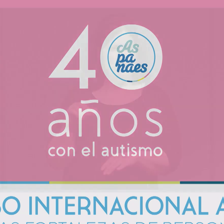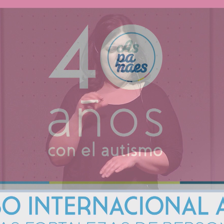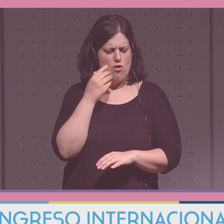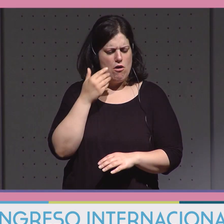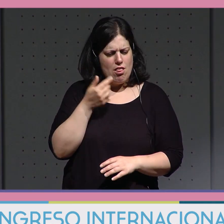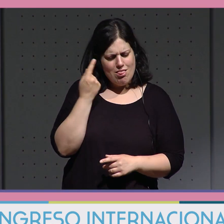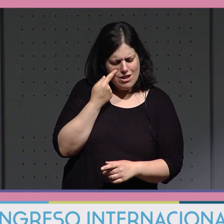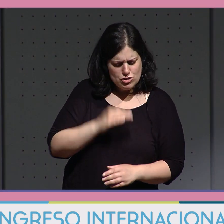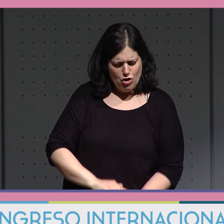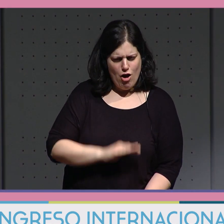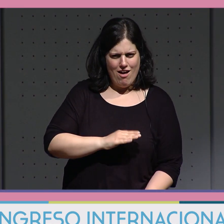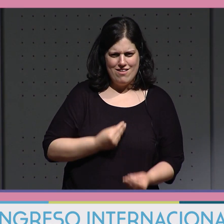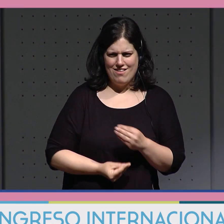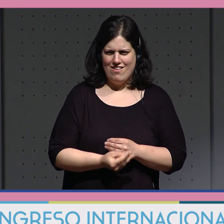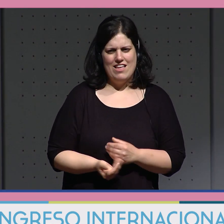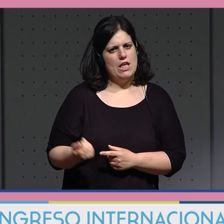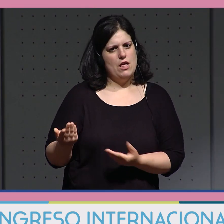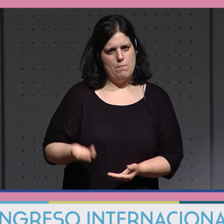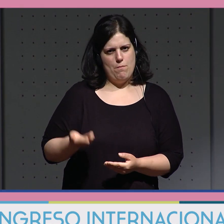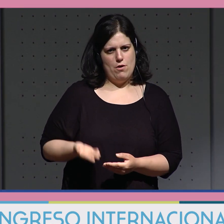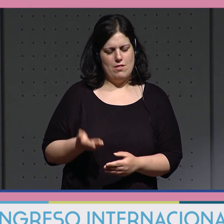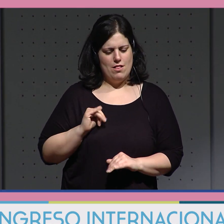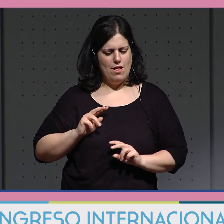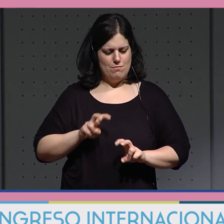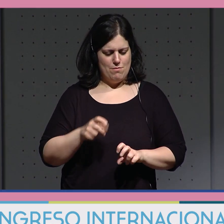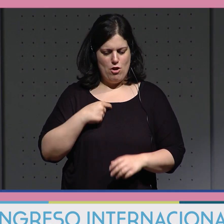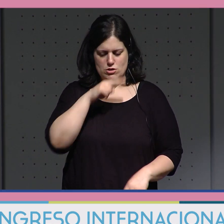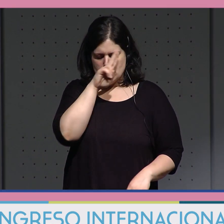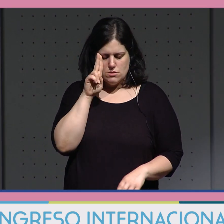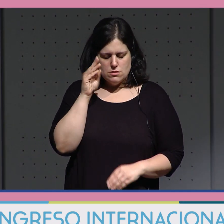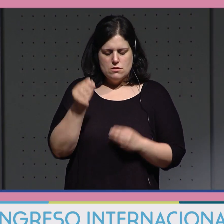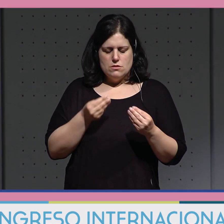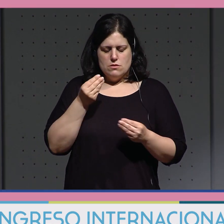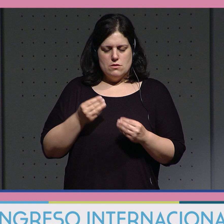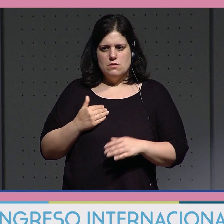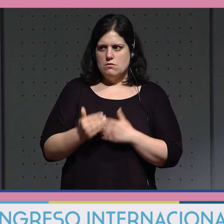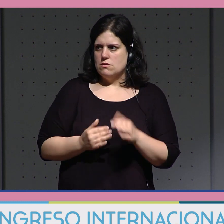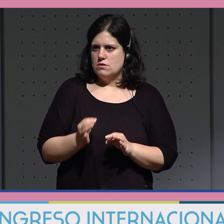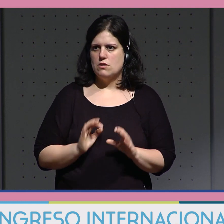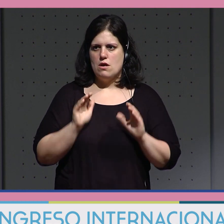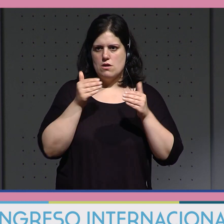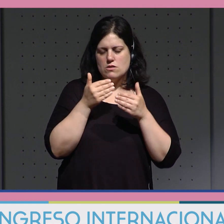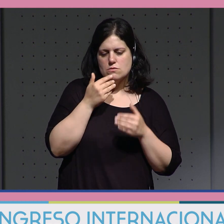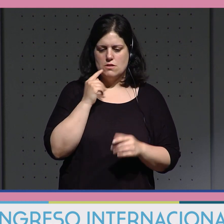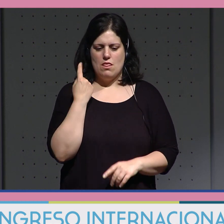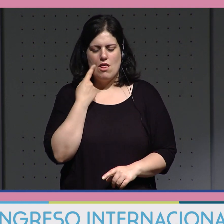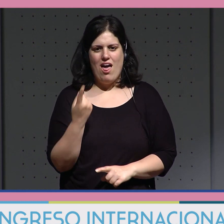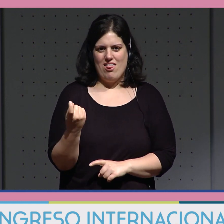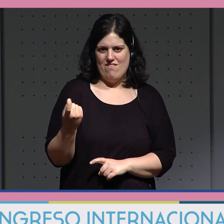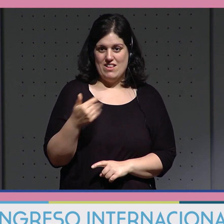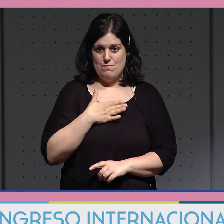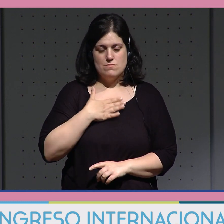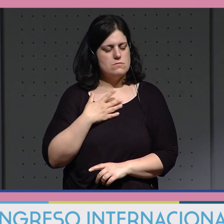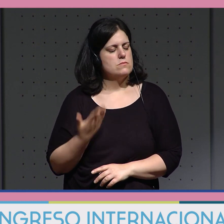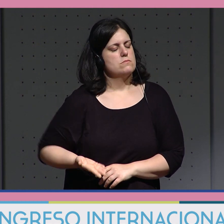con diagnósticos desde el principio, cuando los padres nos empezamos con este proceso. Por lo menos en mi caso sí lo